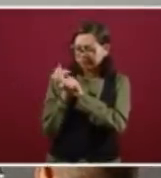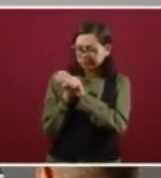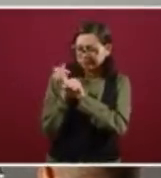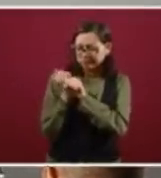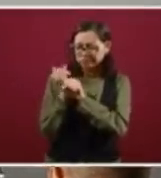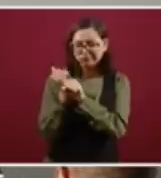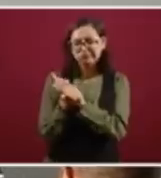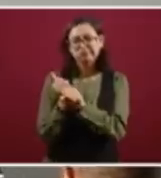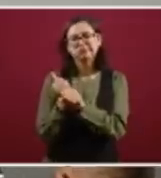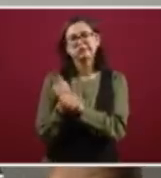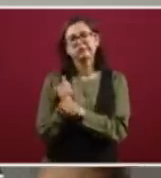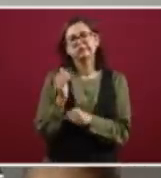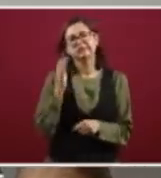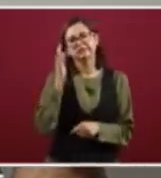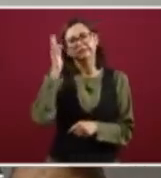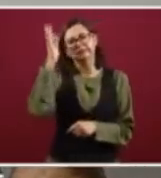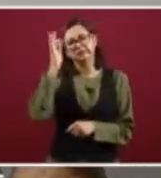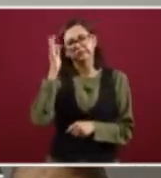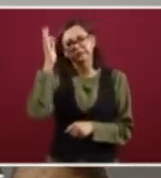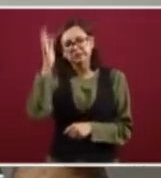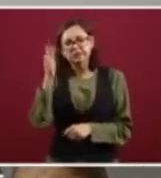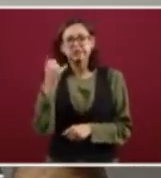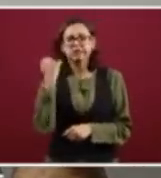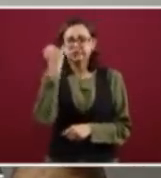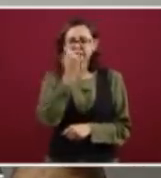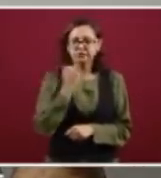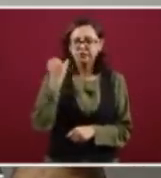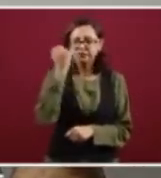de la filosofía, de la lengua,